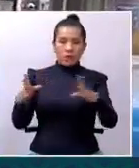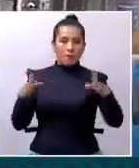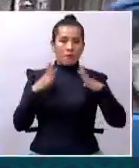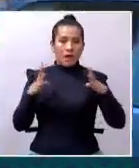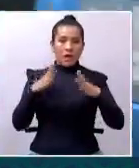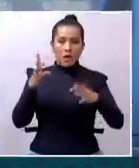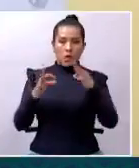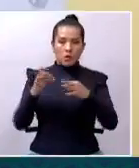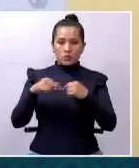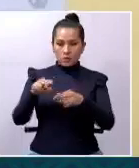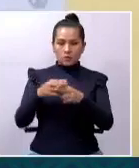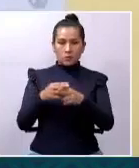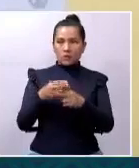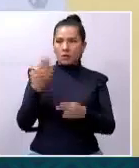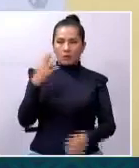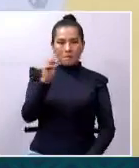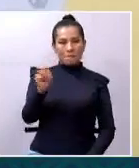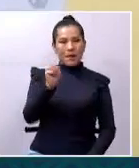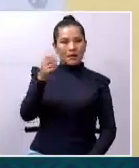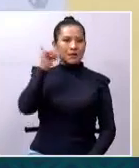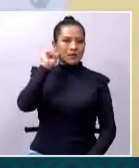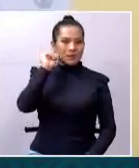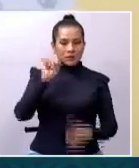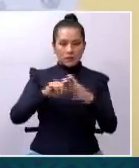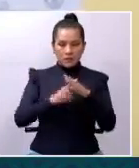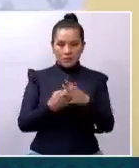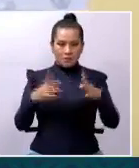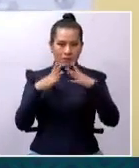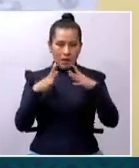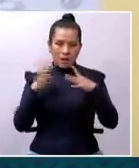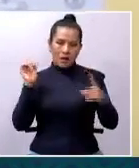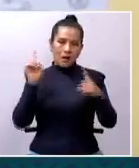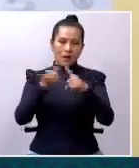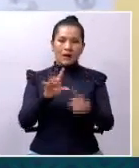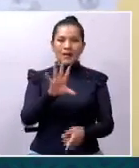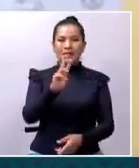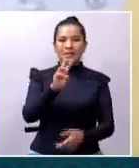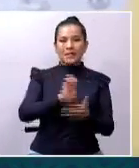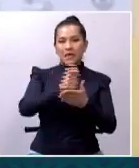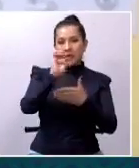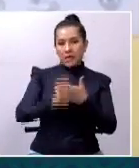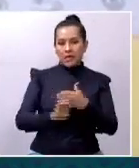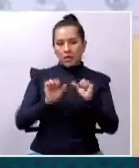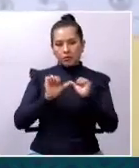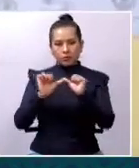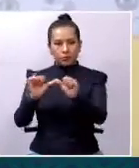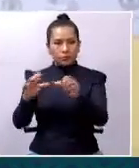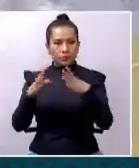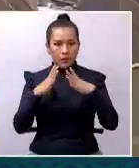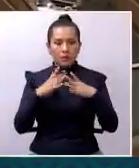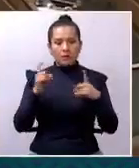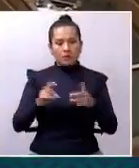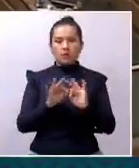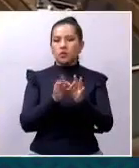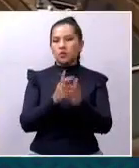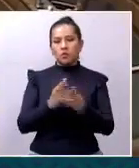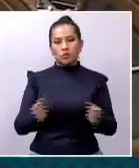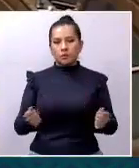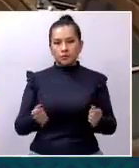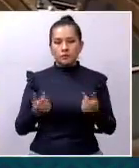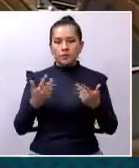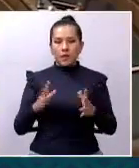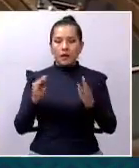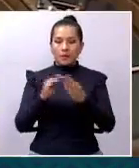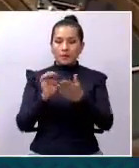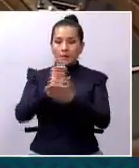a partir de este martes implementado y va a durar hasta el 6 de enero. Ojalá que se pueda resolver y de esta forma en enero ya